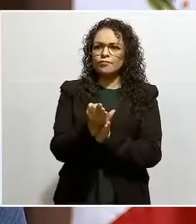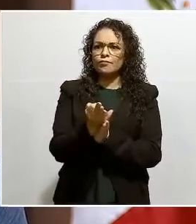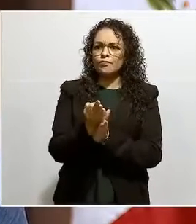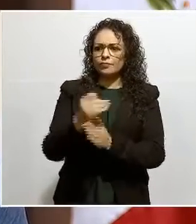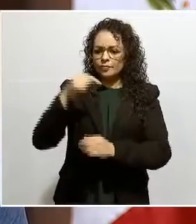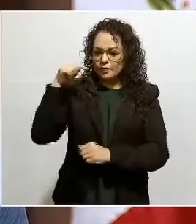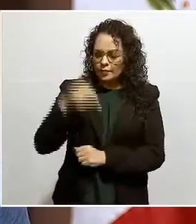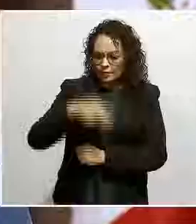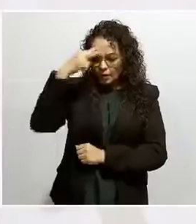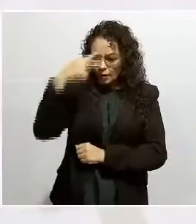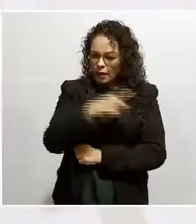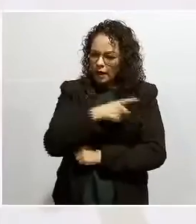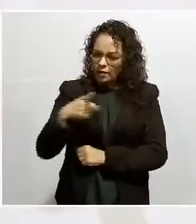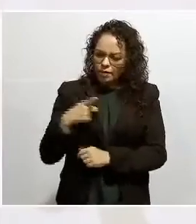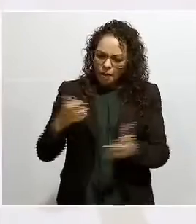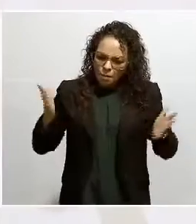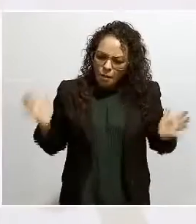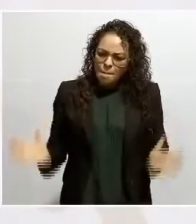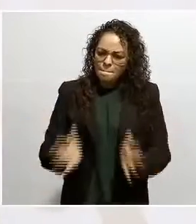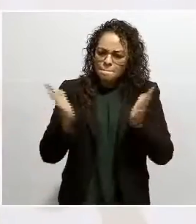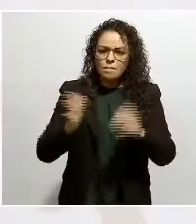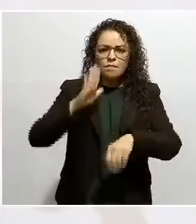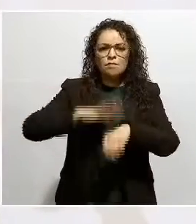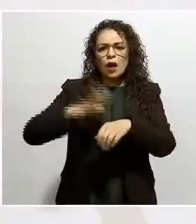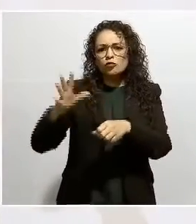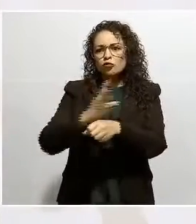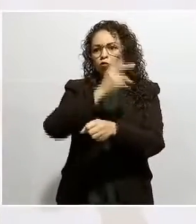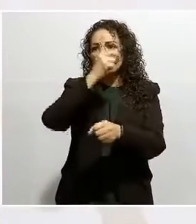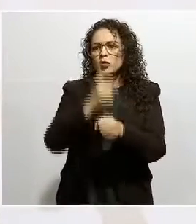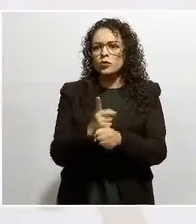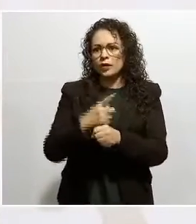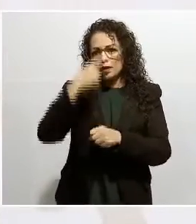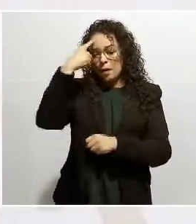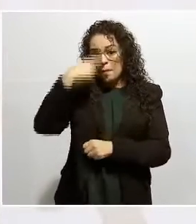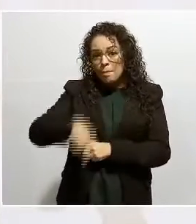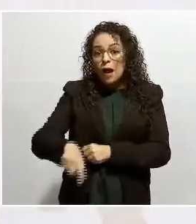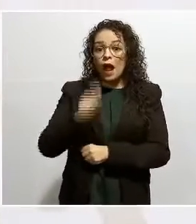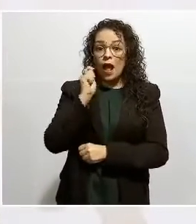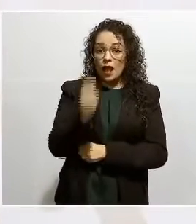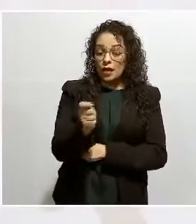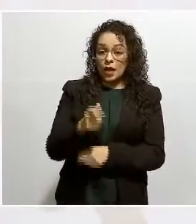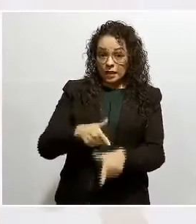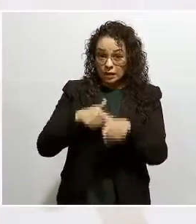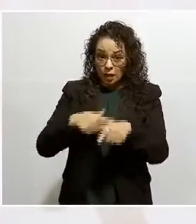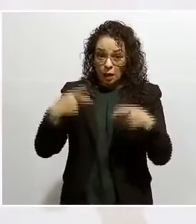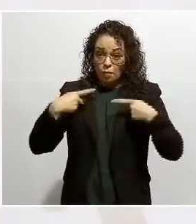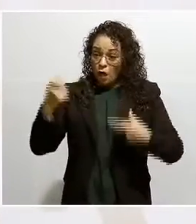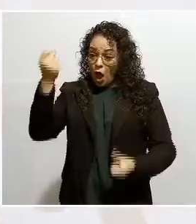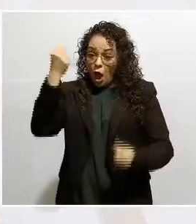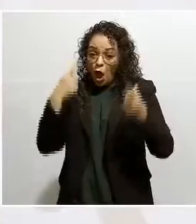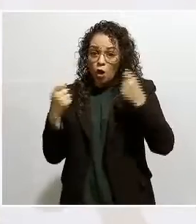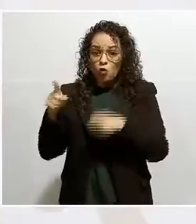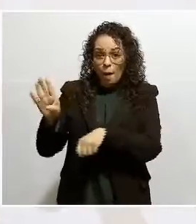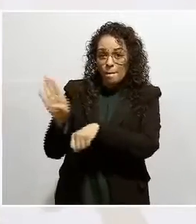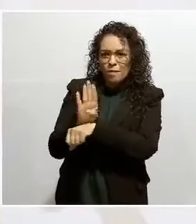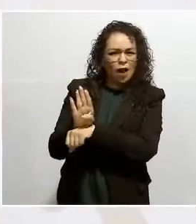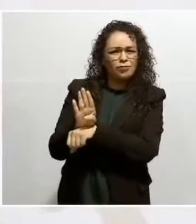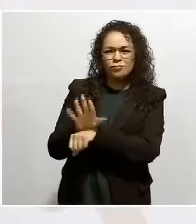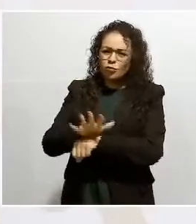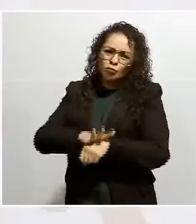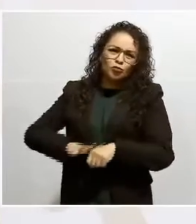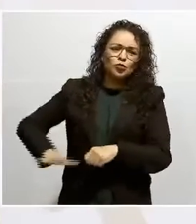más oportunidades, donde el arte no sea un privilegio para unos cuantos, decide desprenderse de una